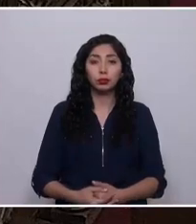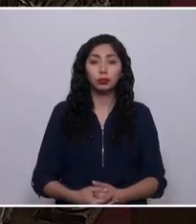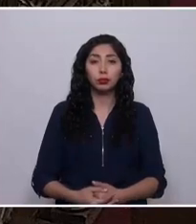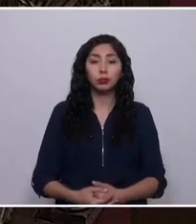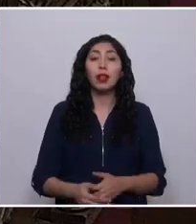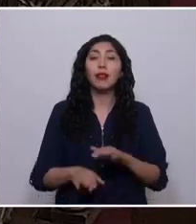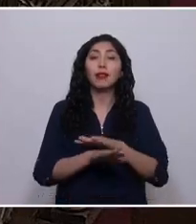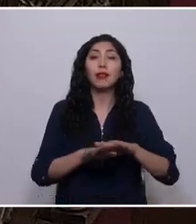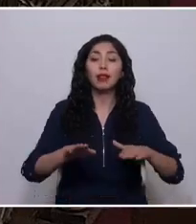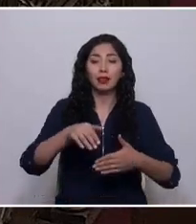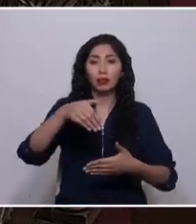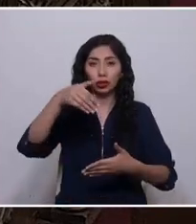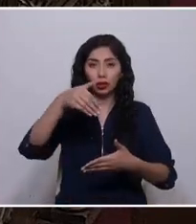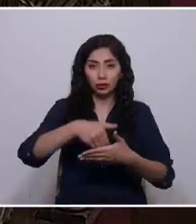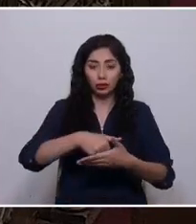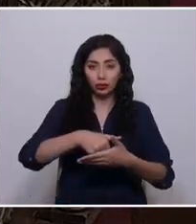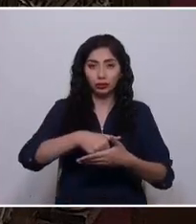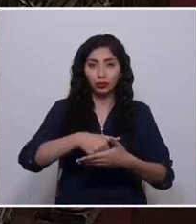Finalizada la votación,